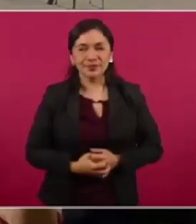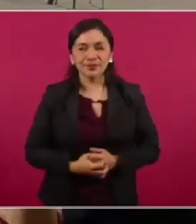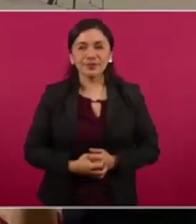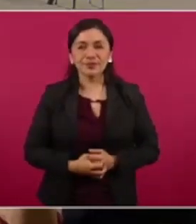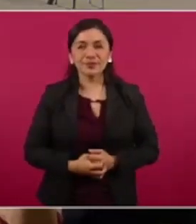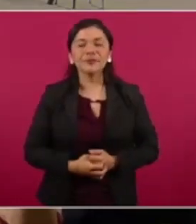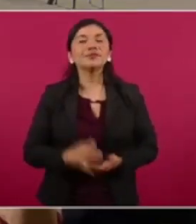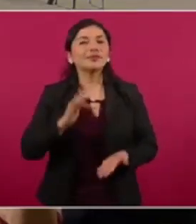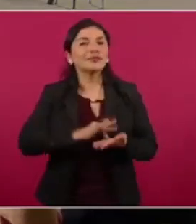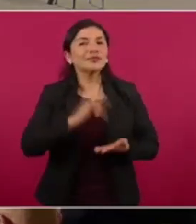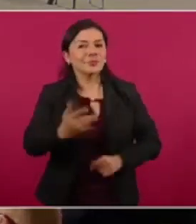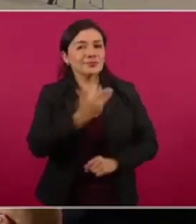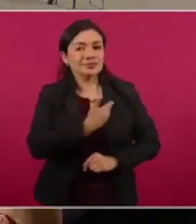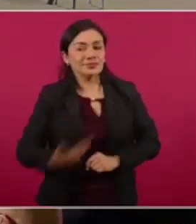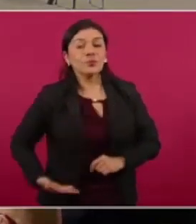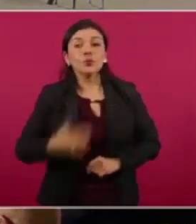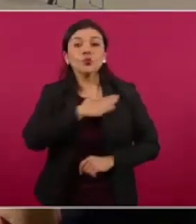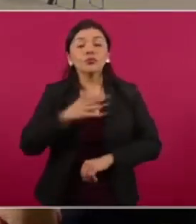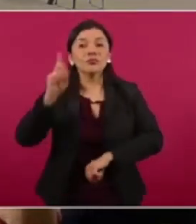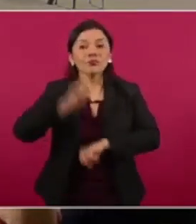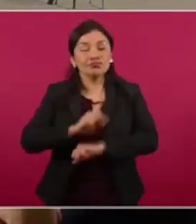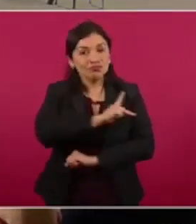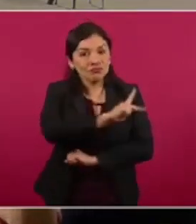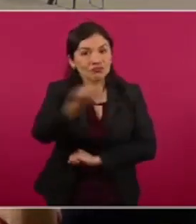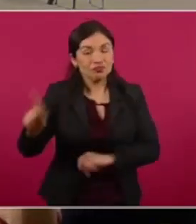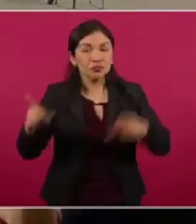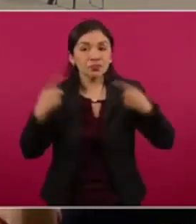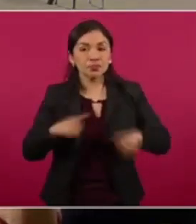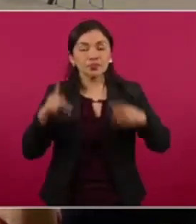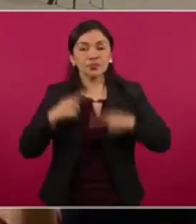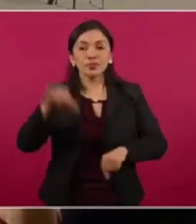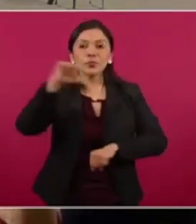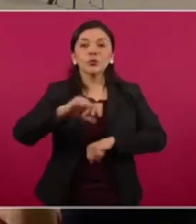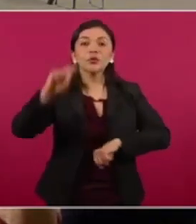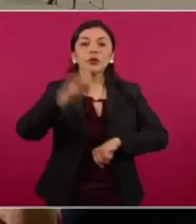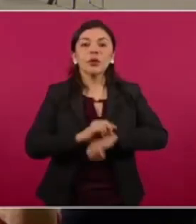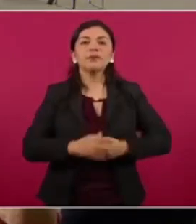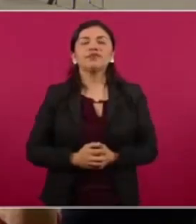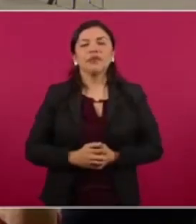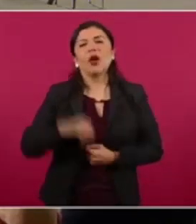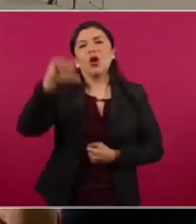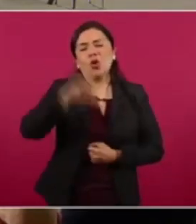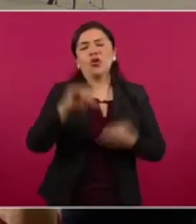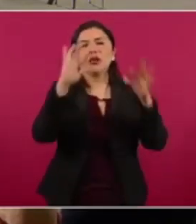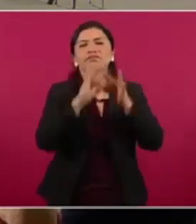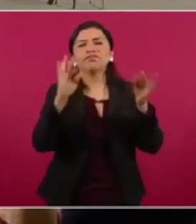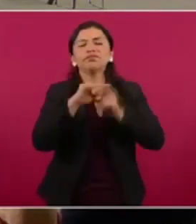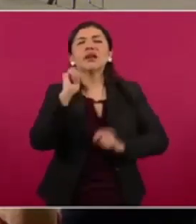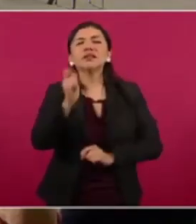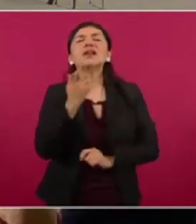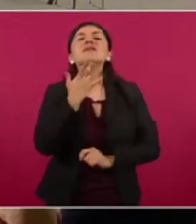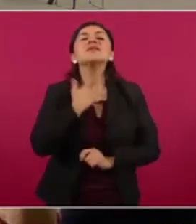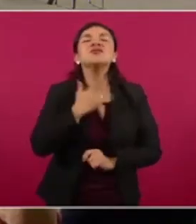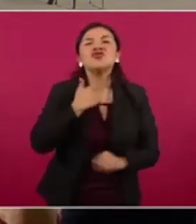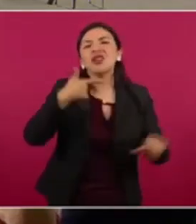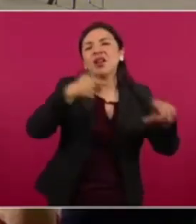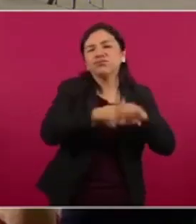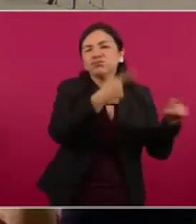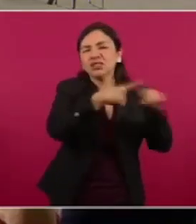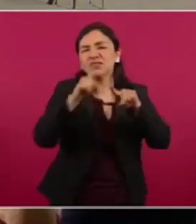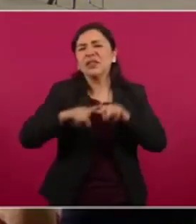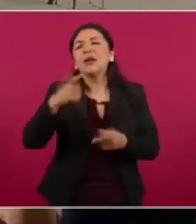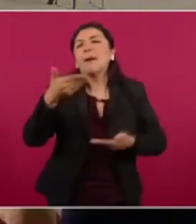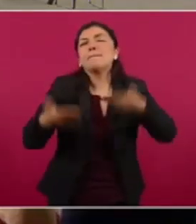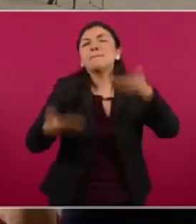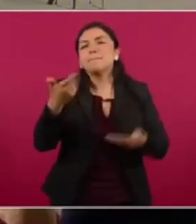Muchas gracias, señor presidente. Muy buenos días a todas y a todos ustedes. ¿Quiénes tienen el precio de los combustibles? El